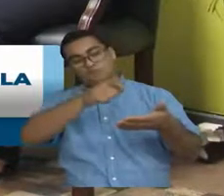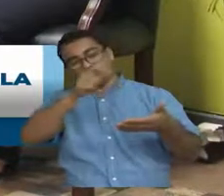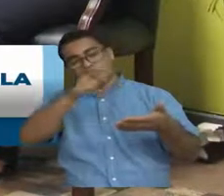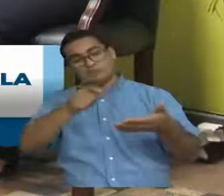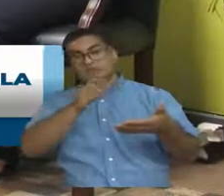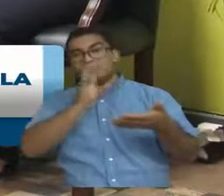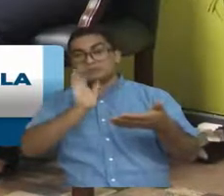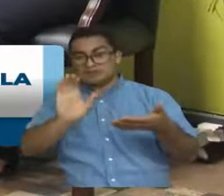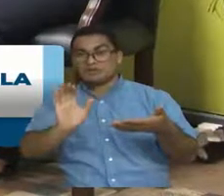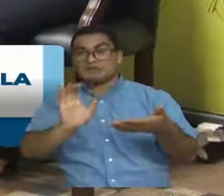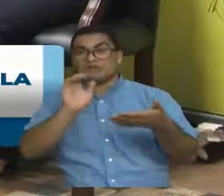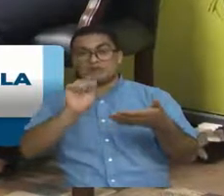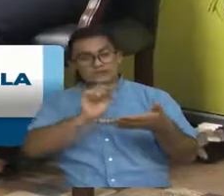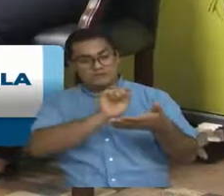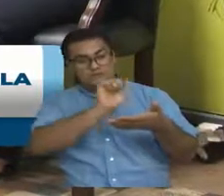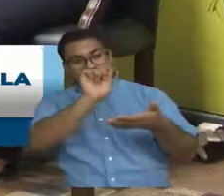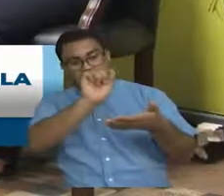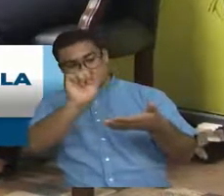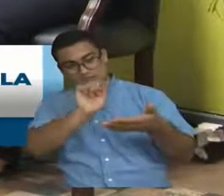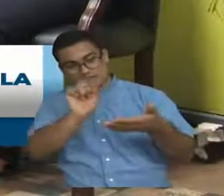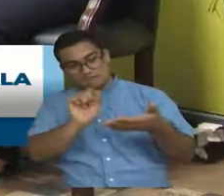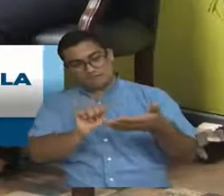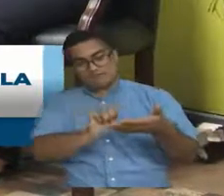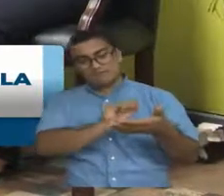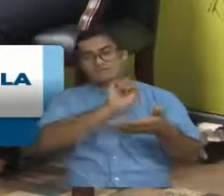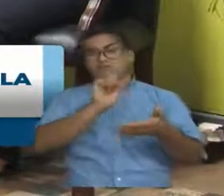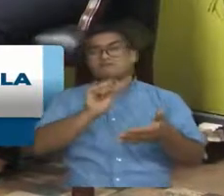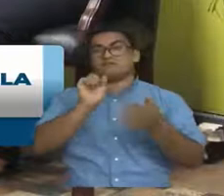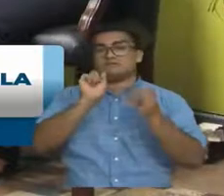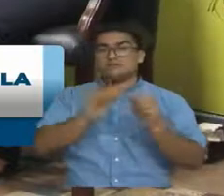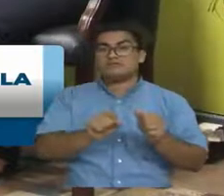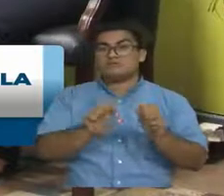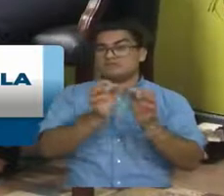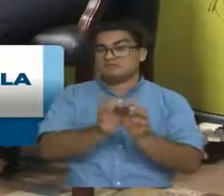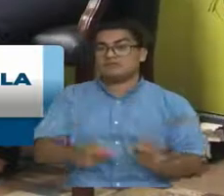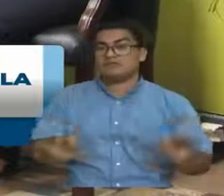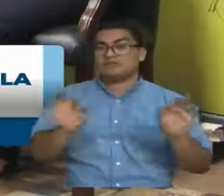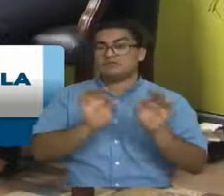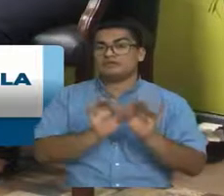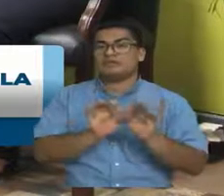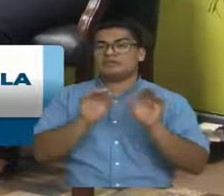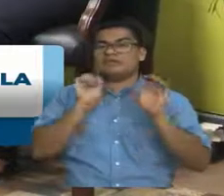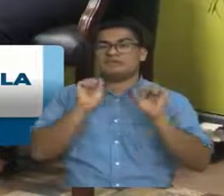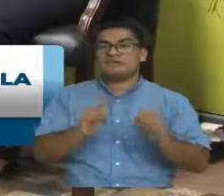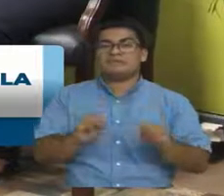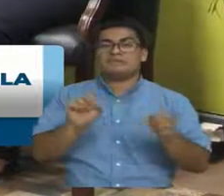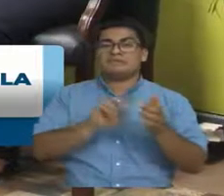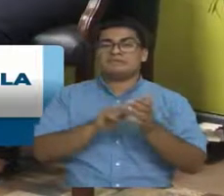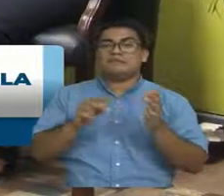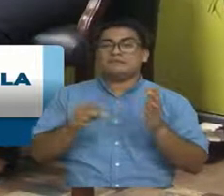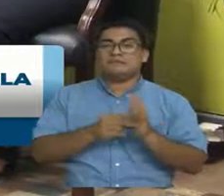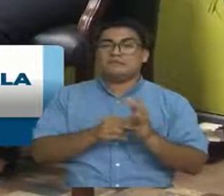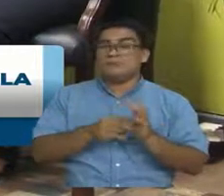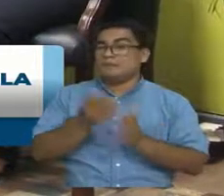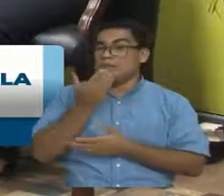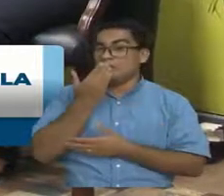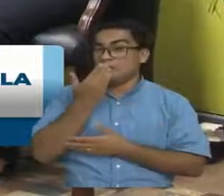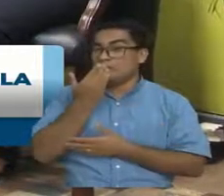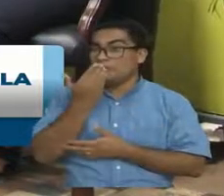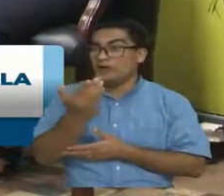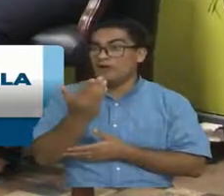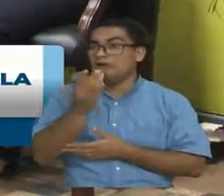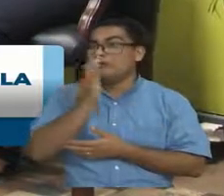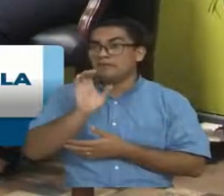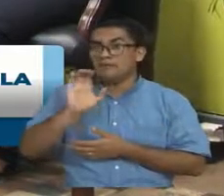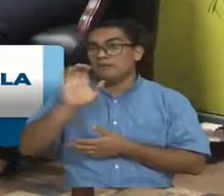el niño lo une con un lápiz uno de los puntos eso pueden ser también éste pero es aquel